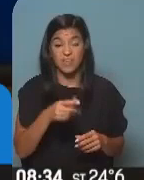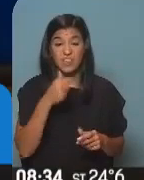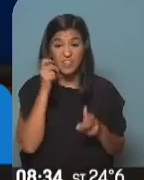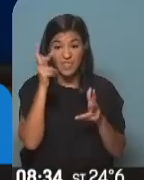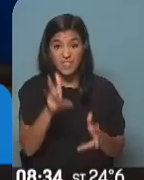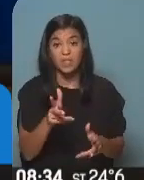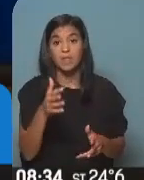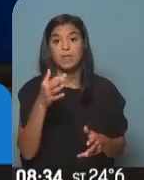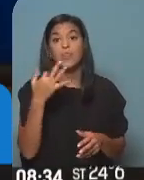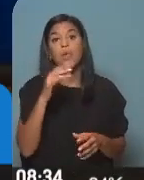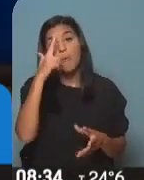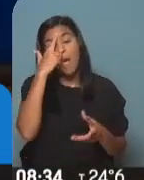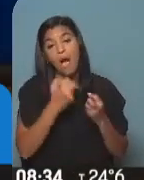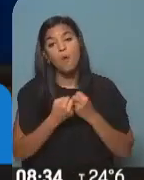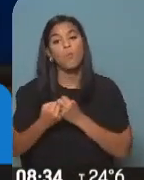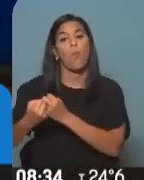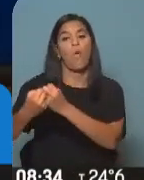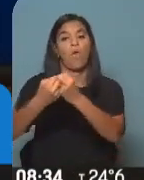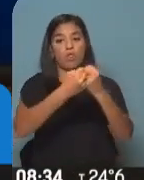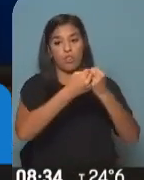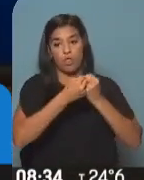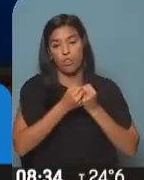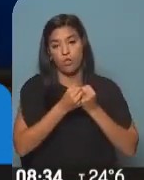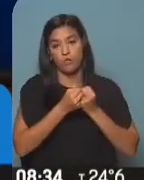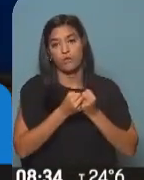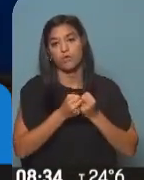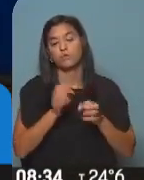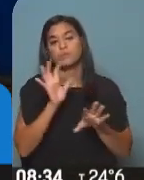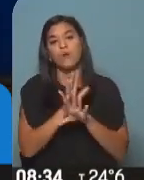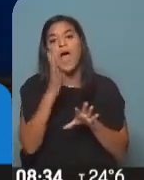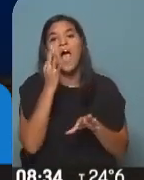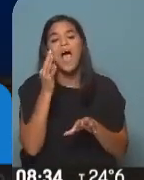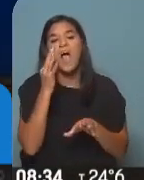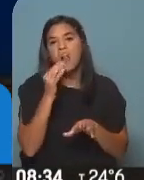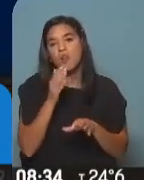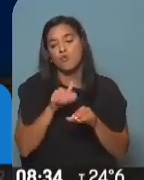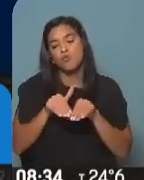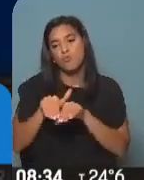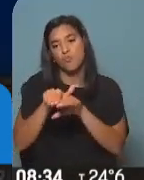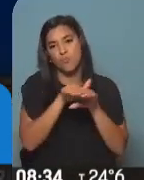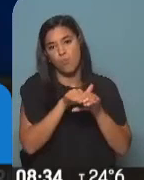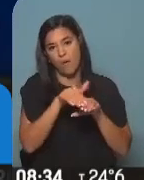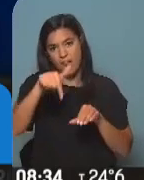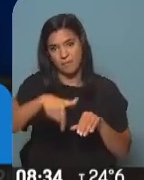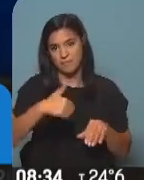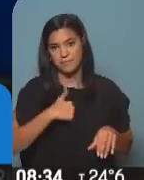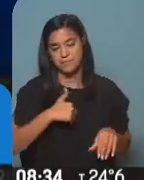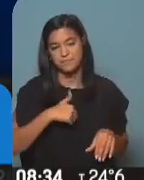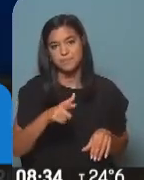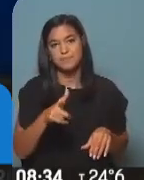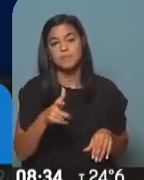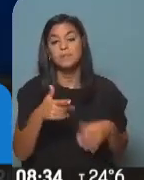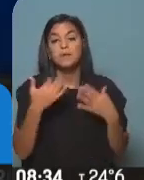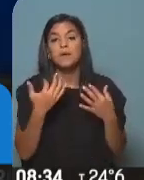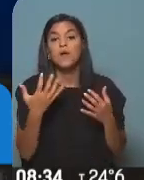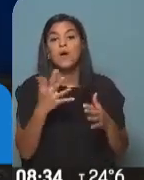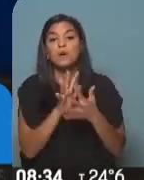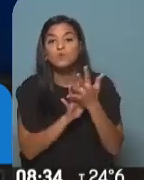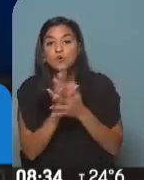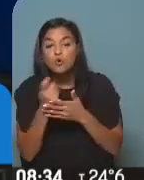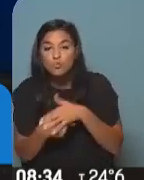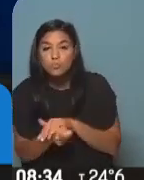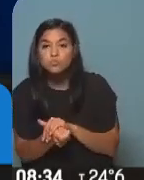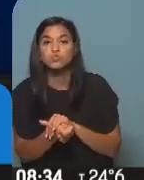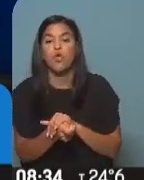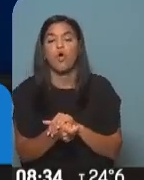punto se tienen que poner de acuerdo en algún común denominador a futuro en la Argentina, ¿sí? Y posiblemente en materia de corrupción pasa